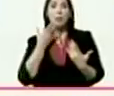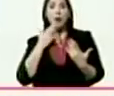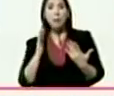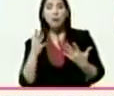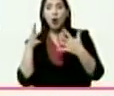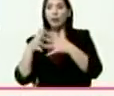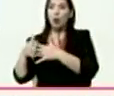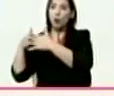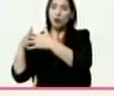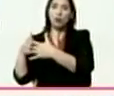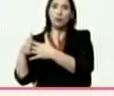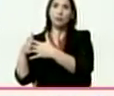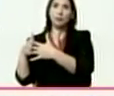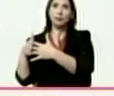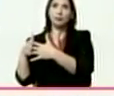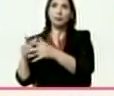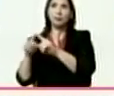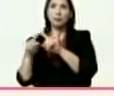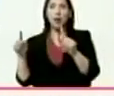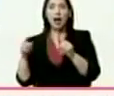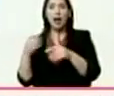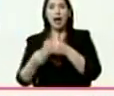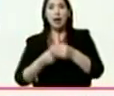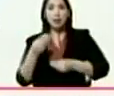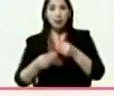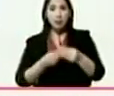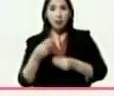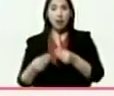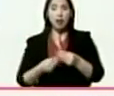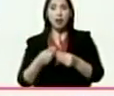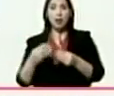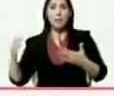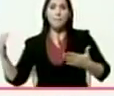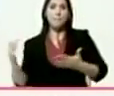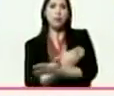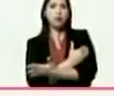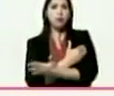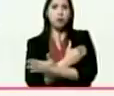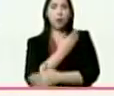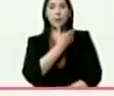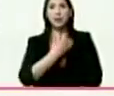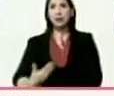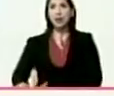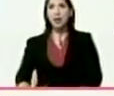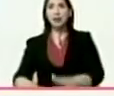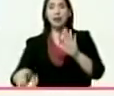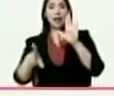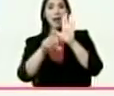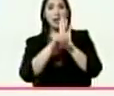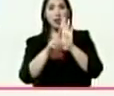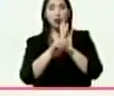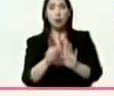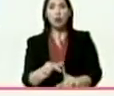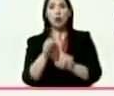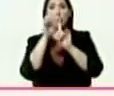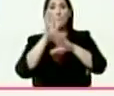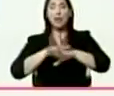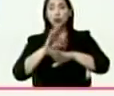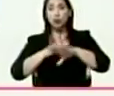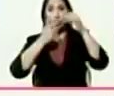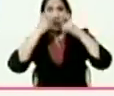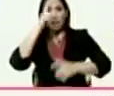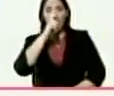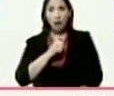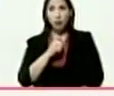Estados Unidos, para propiciar el derrocamiento de un presidente legítimamente constituido. Ocurrió con Hugo Chávez en el